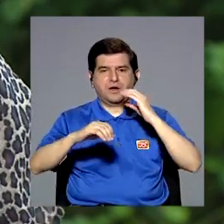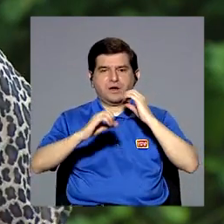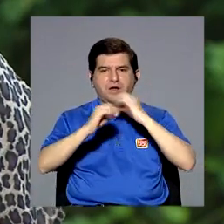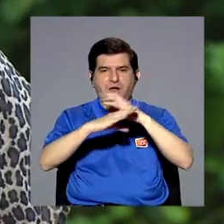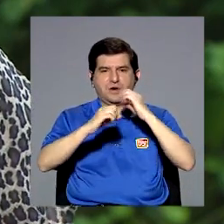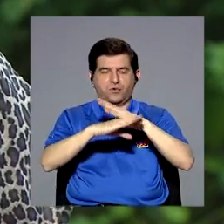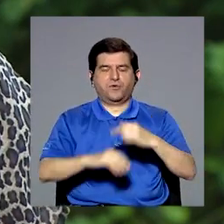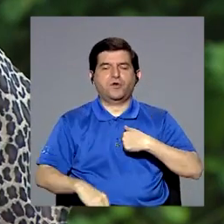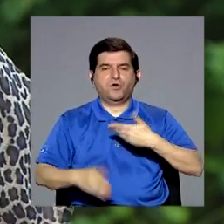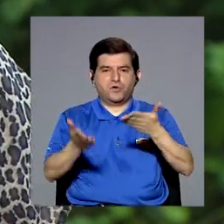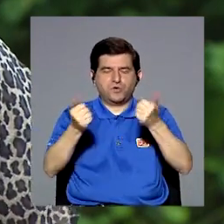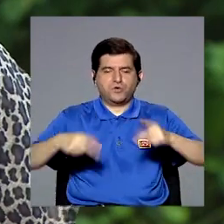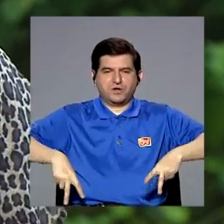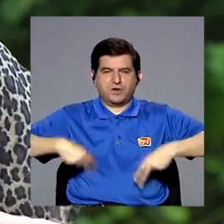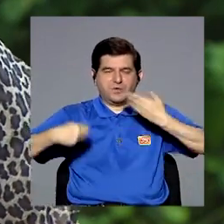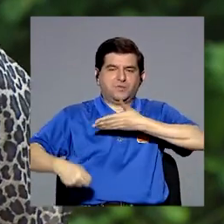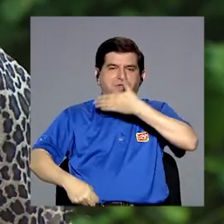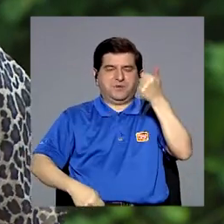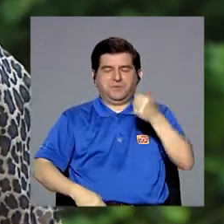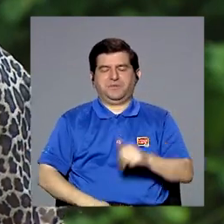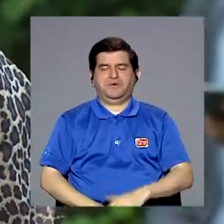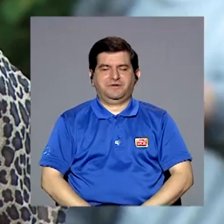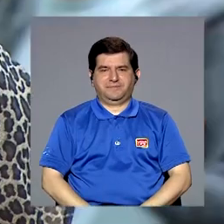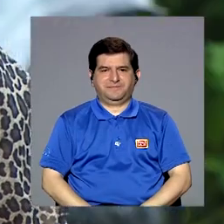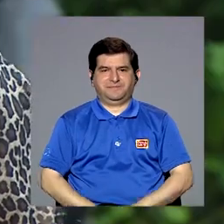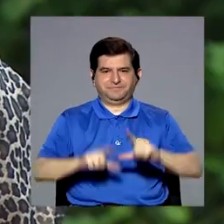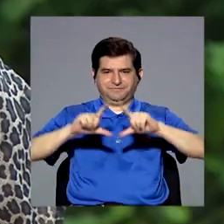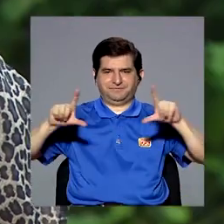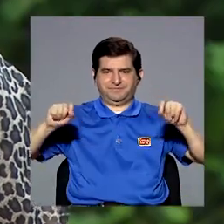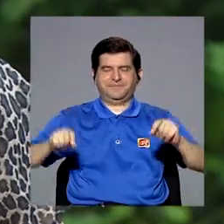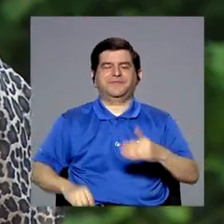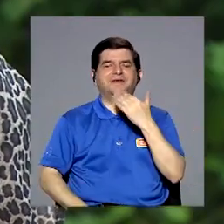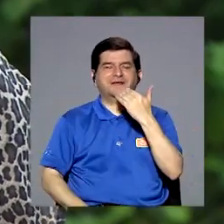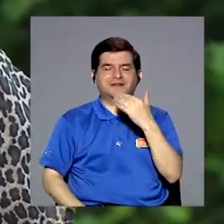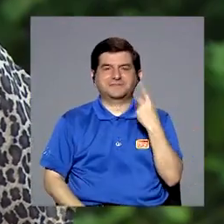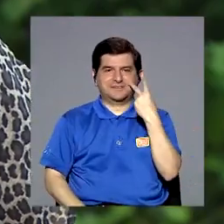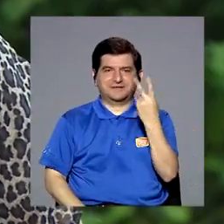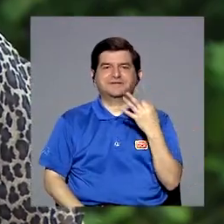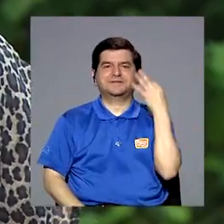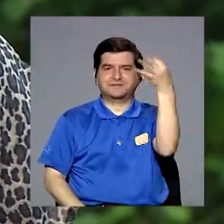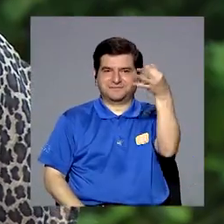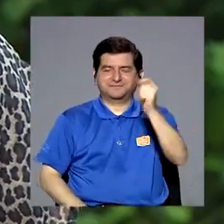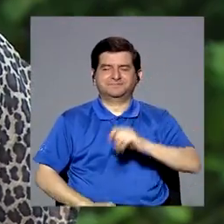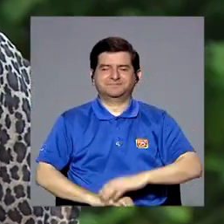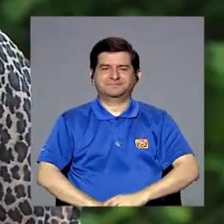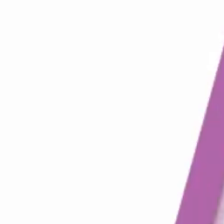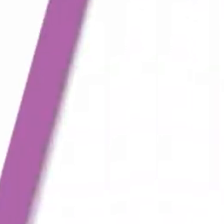electrónico yoquierovivirmejor@gmail.com. Muchísimas gracias y hasta la próxima.